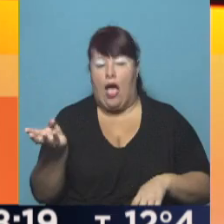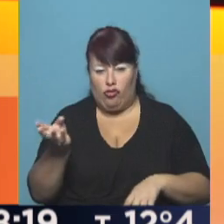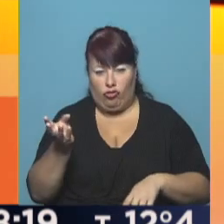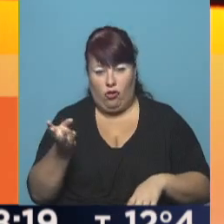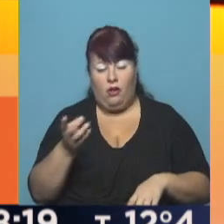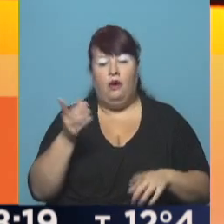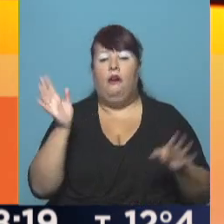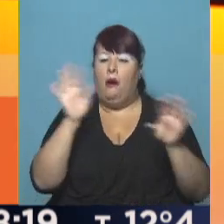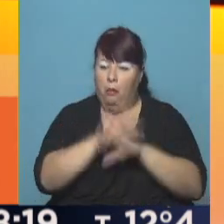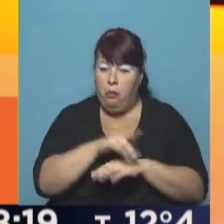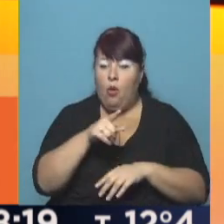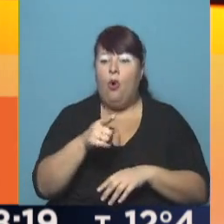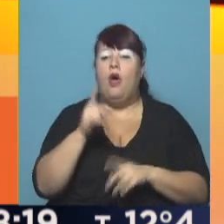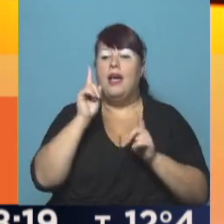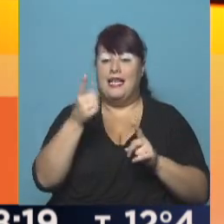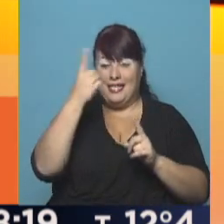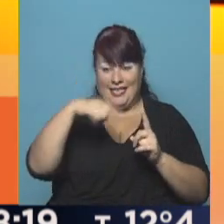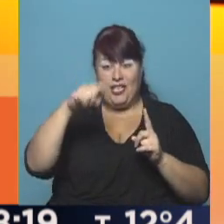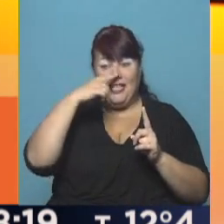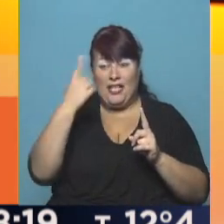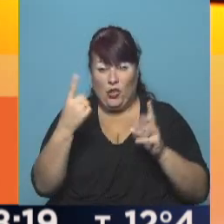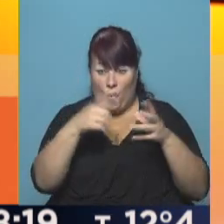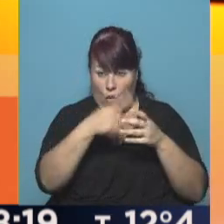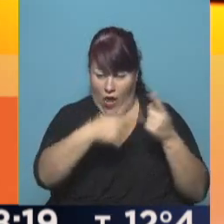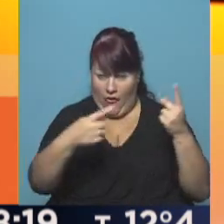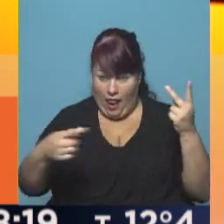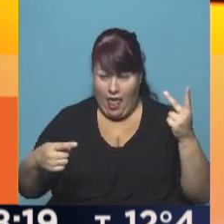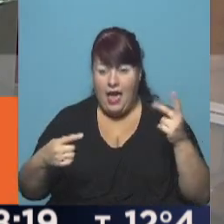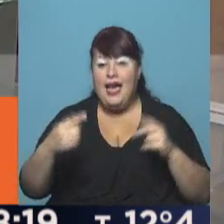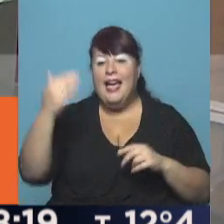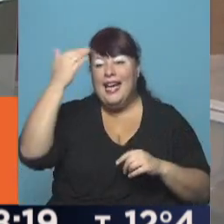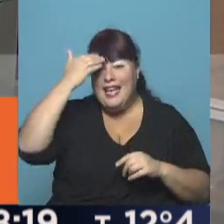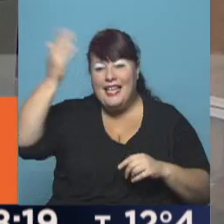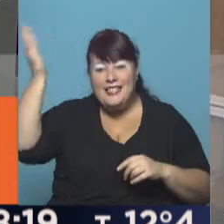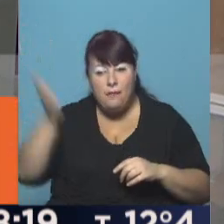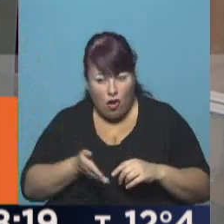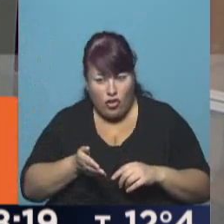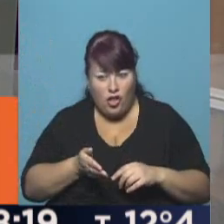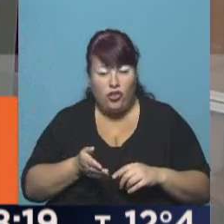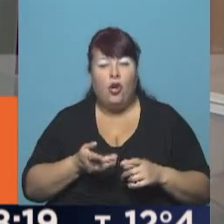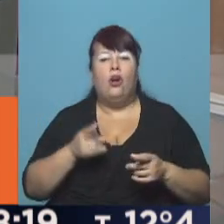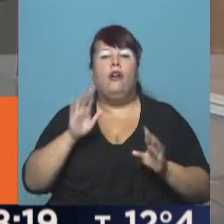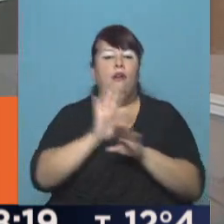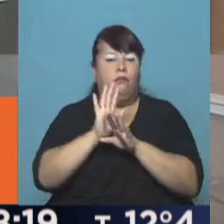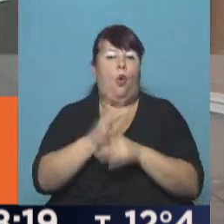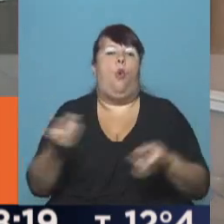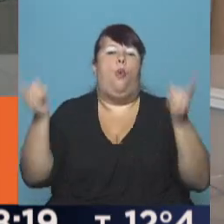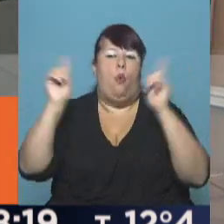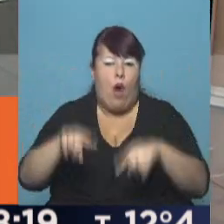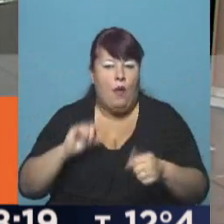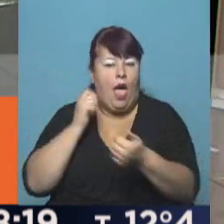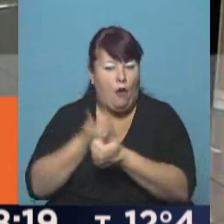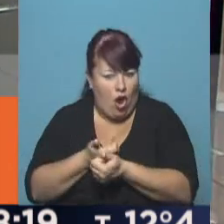que se encontró fue que dentro de esos 171 casos, el 15% había sido declarado